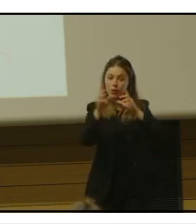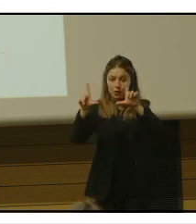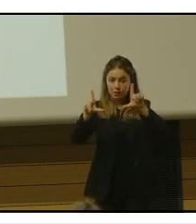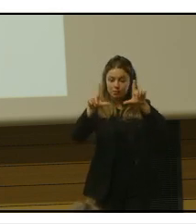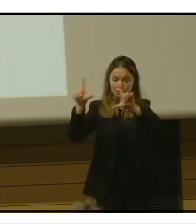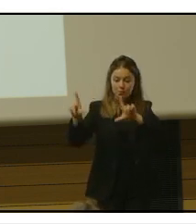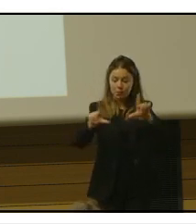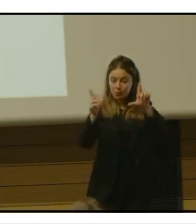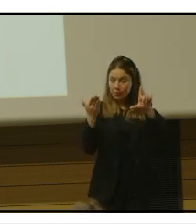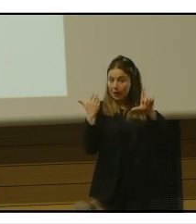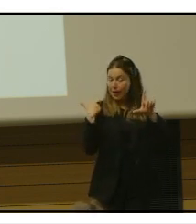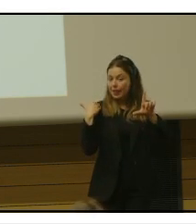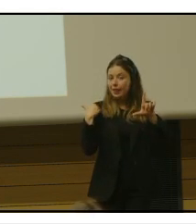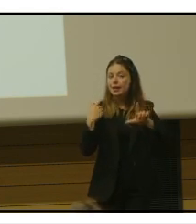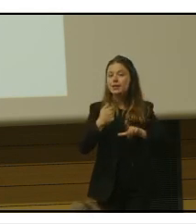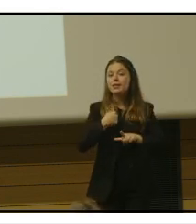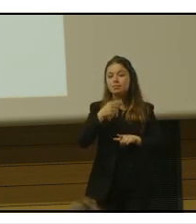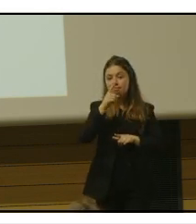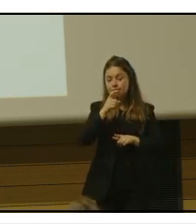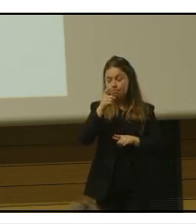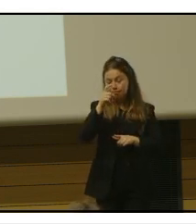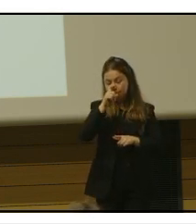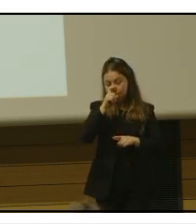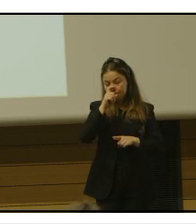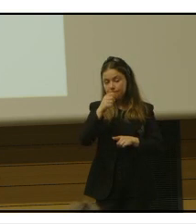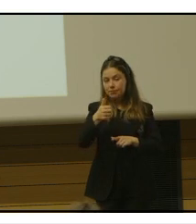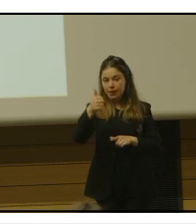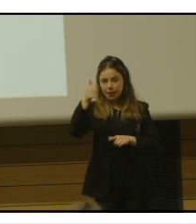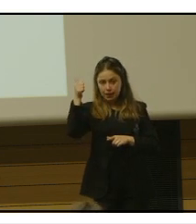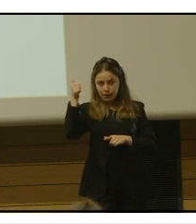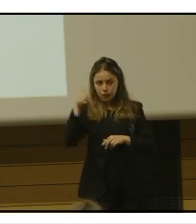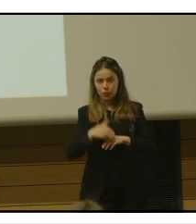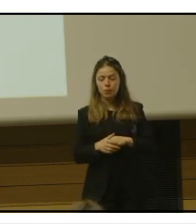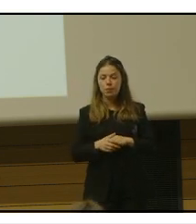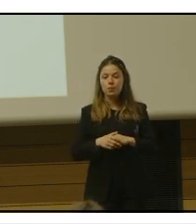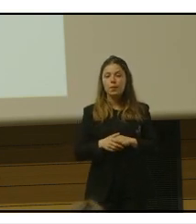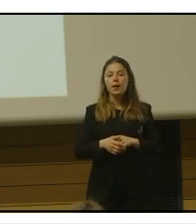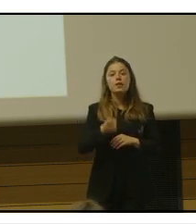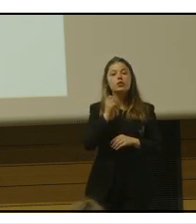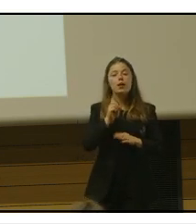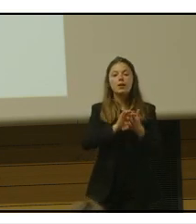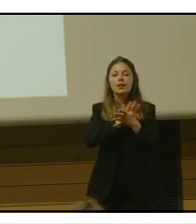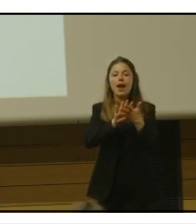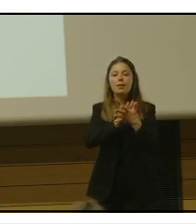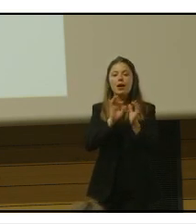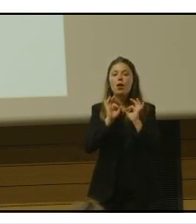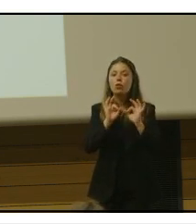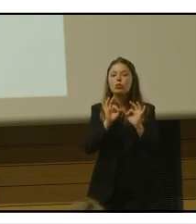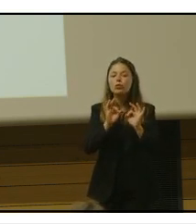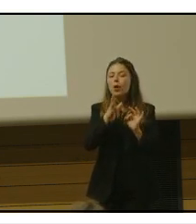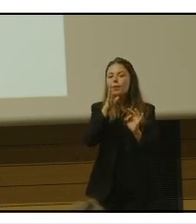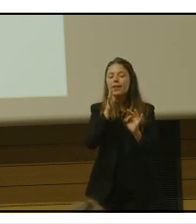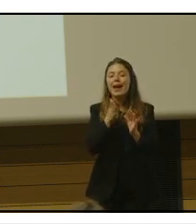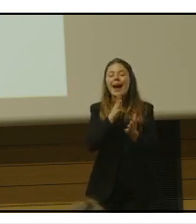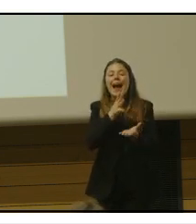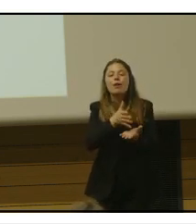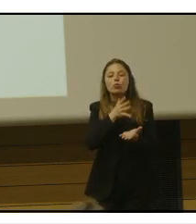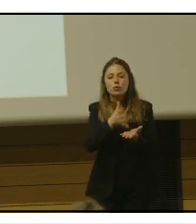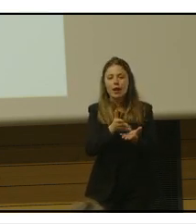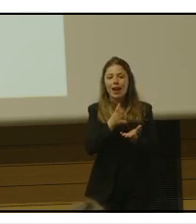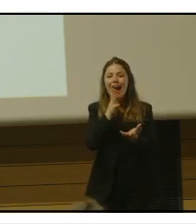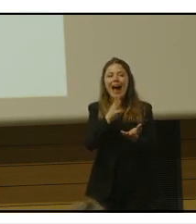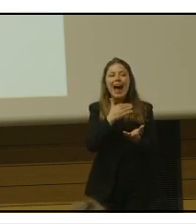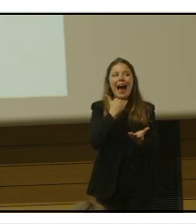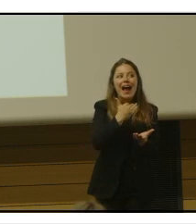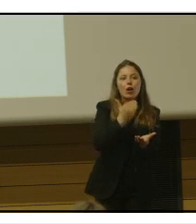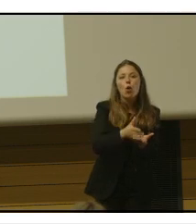diapositivas anteriores, lo que tenemos que tener claro es esto. Yo os decía antes que solamente os voy a hablar de esa evidencia causal, de algo